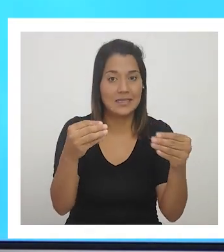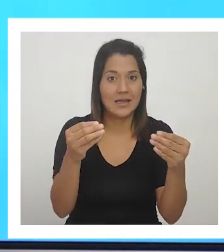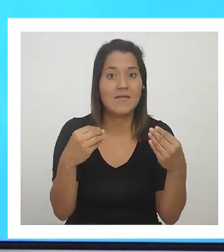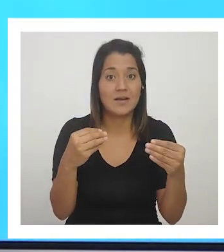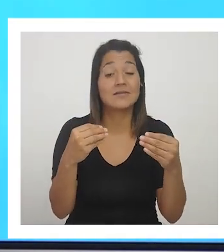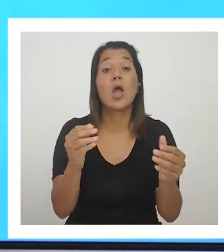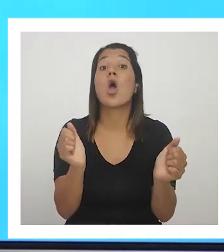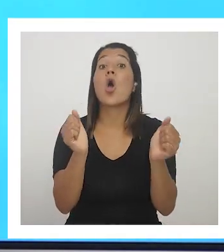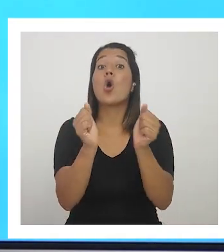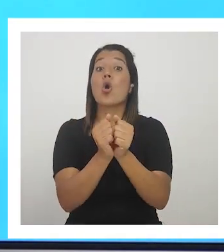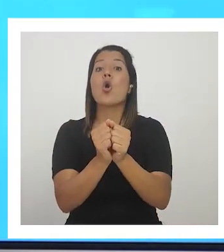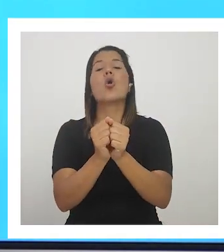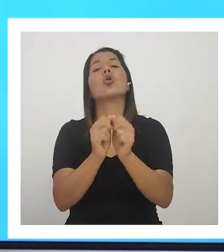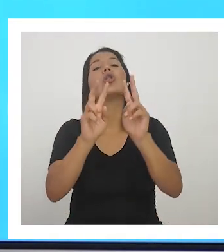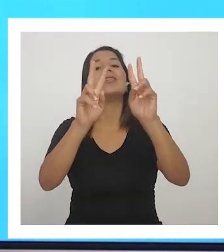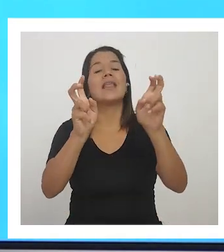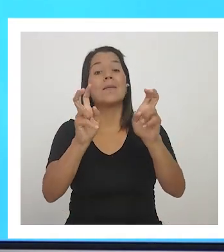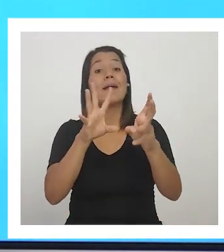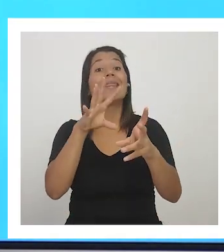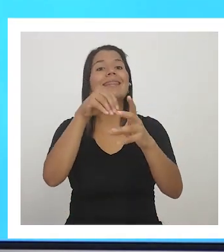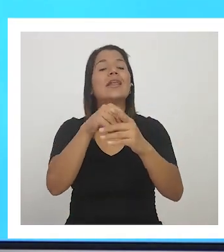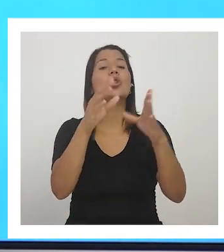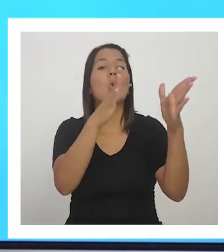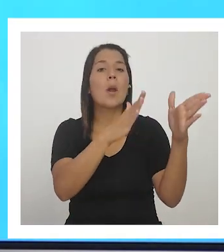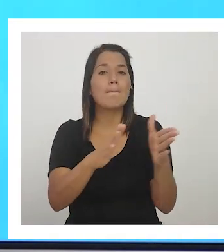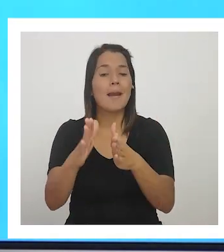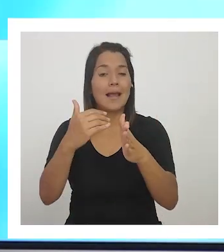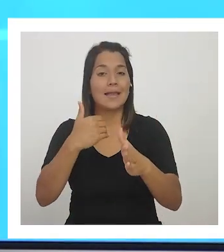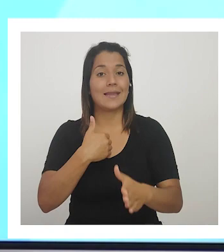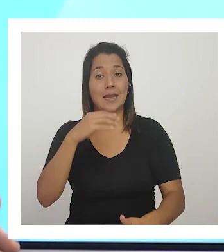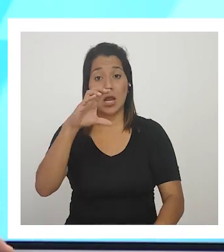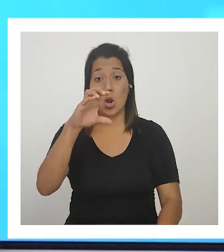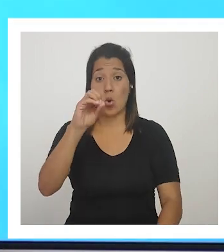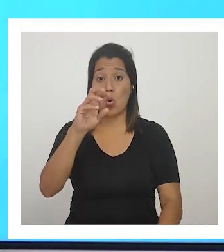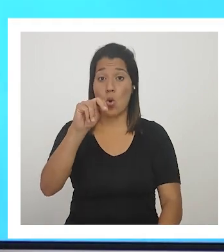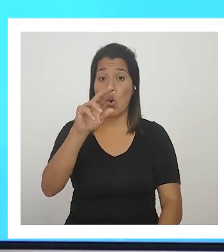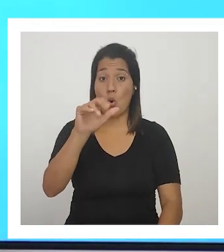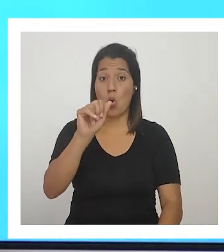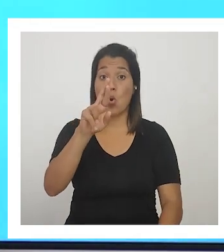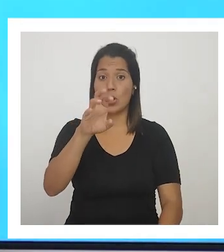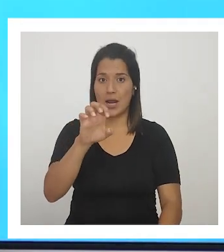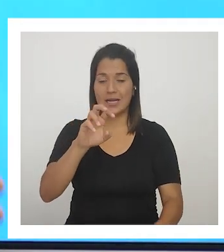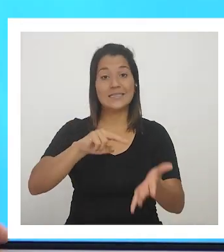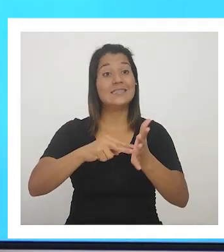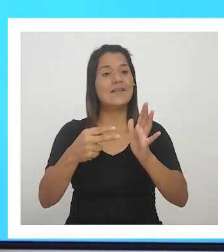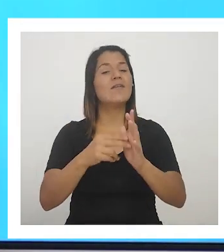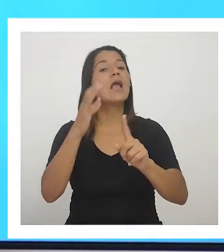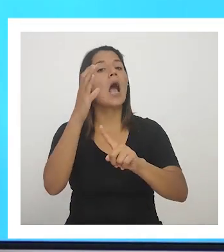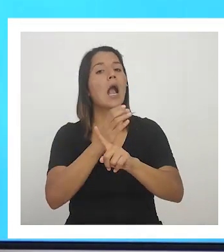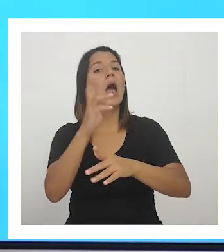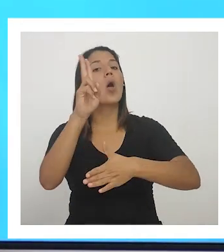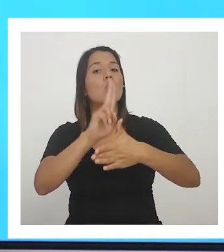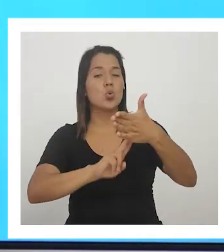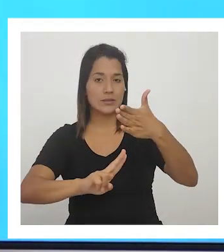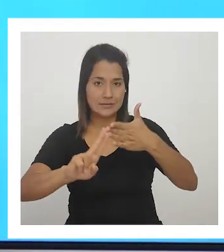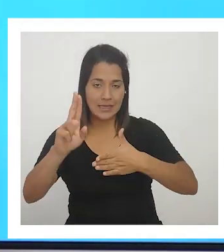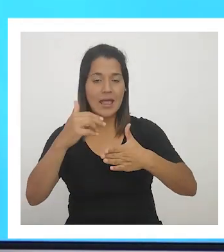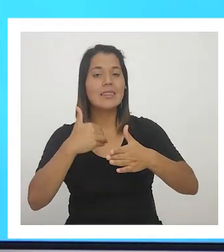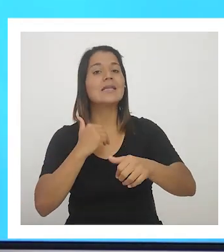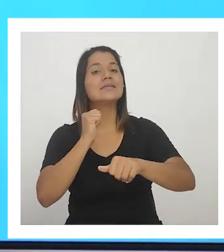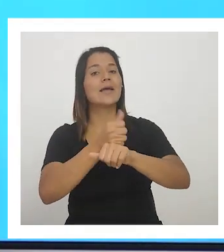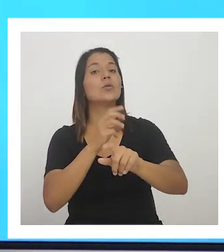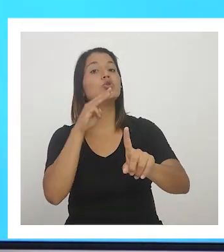CONARE. Es decir, que esos eran temas que nosotros tenemos incluidos, cada universidad pues también tiene sus metas, no todas somos